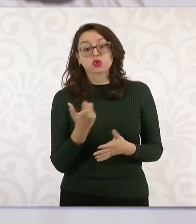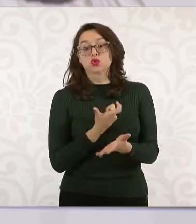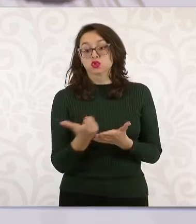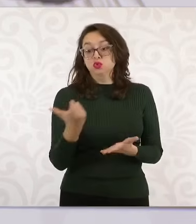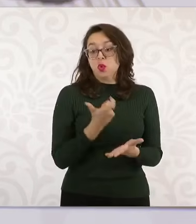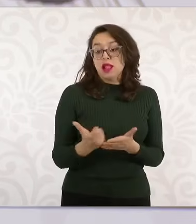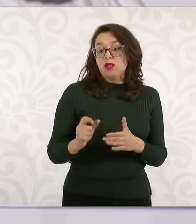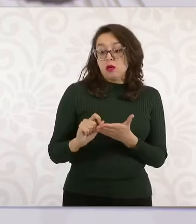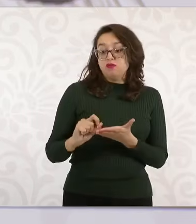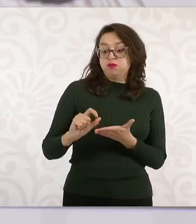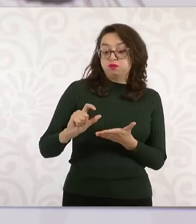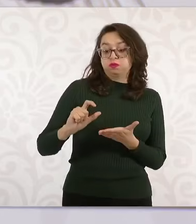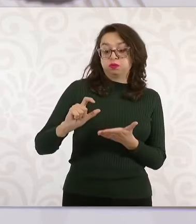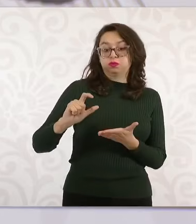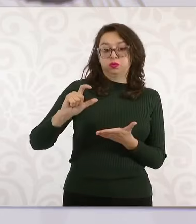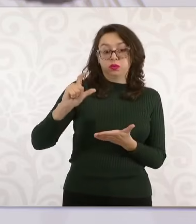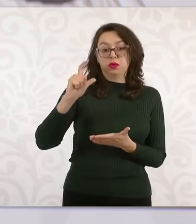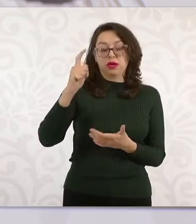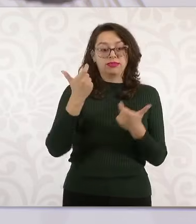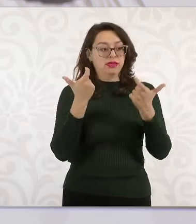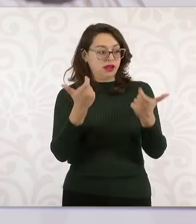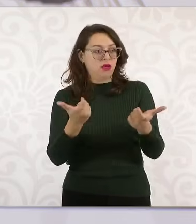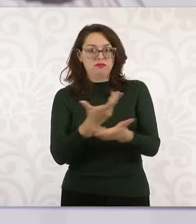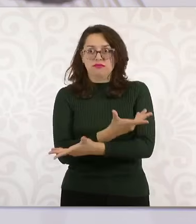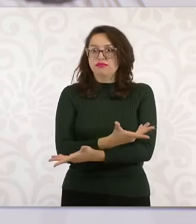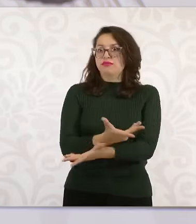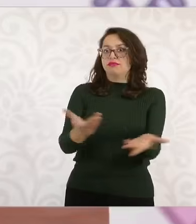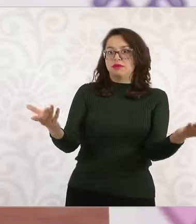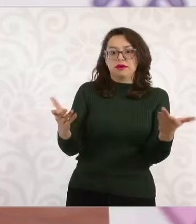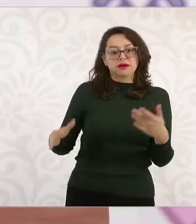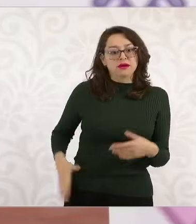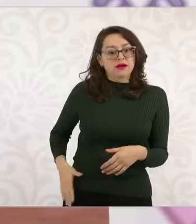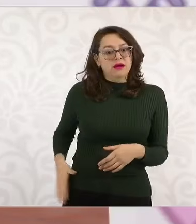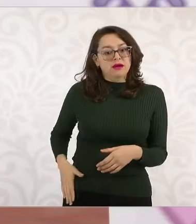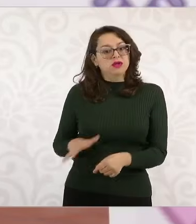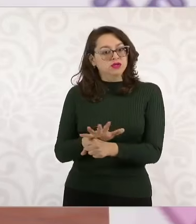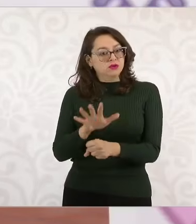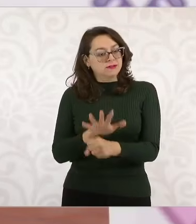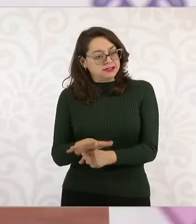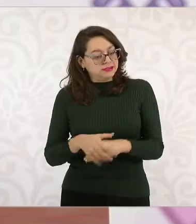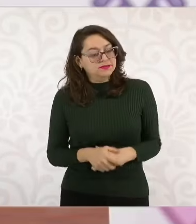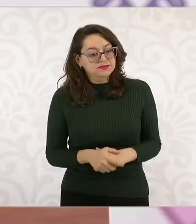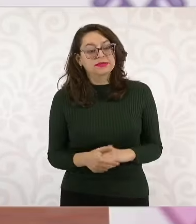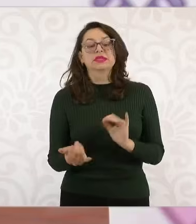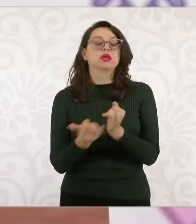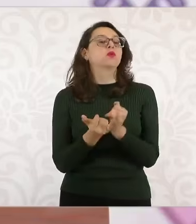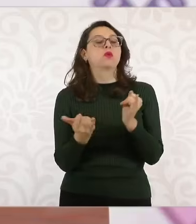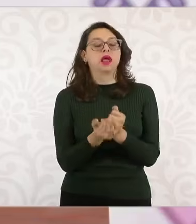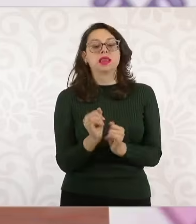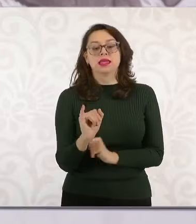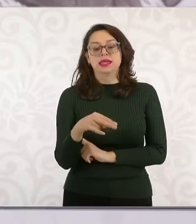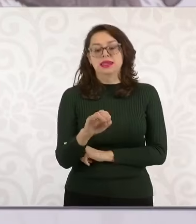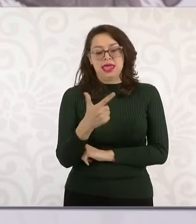salarial ha aumentado la distribución de la riqueza. Eso se muestra también en el